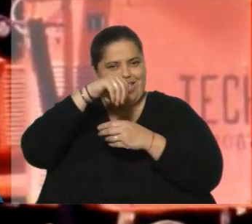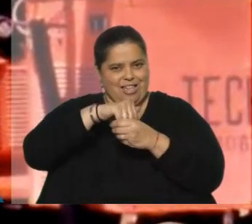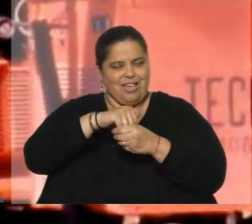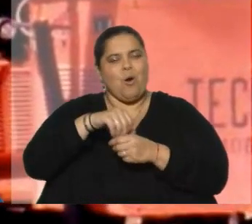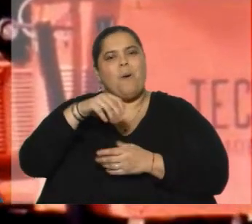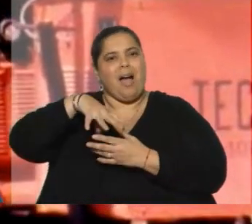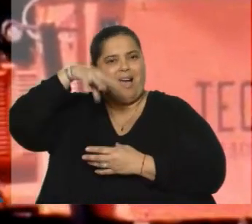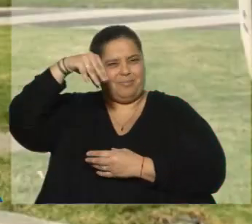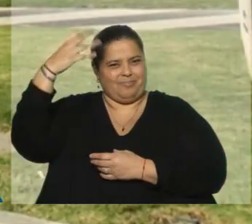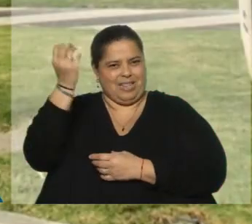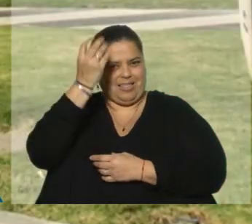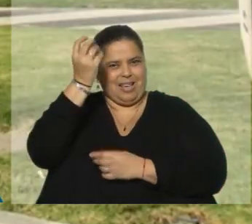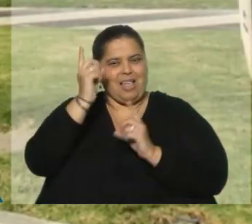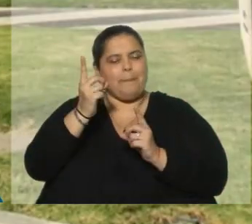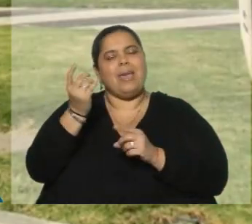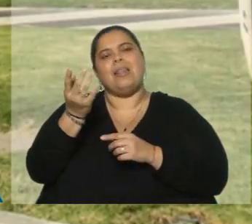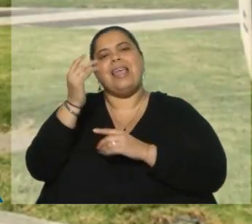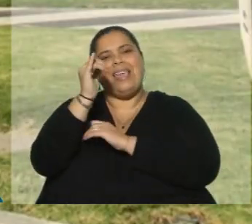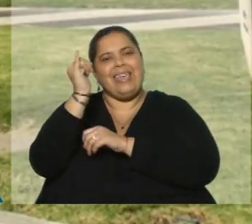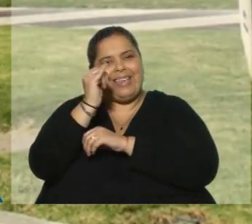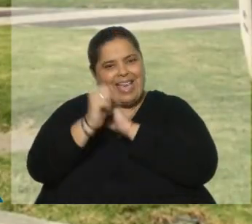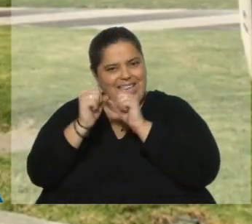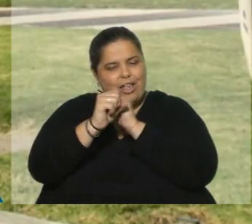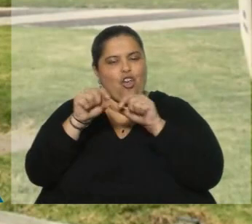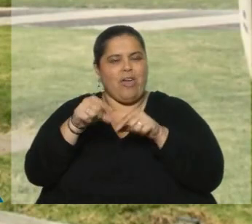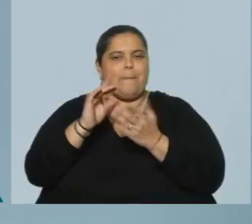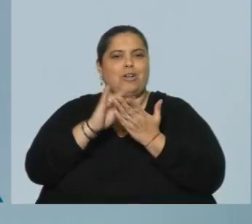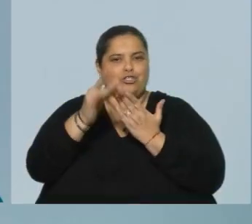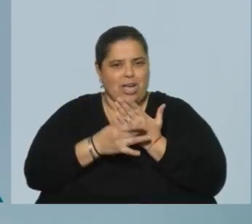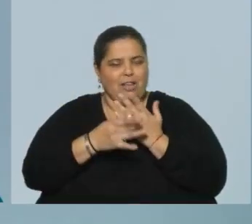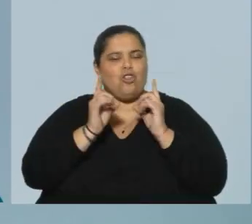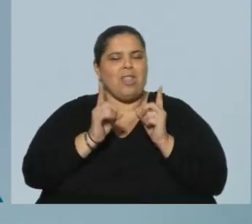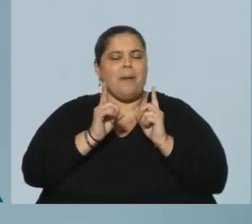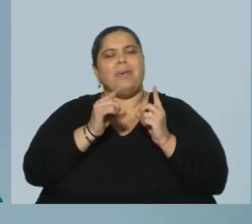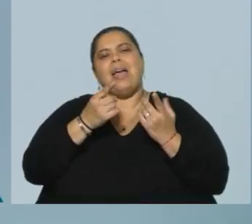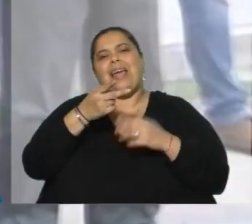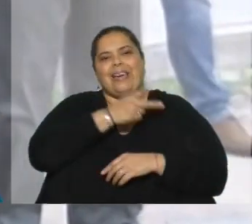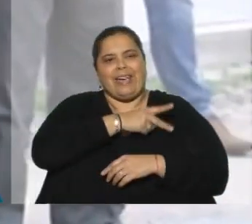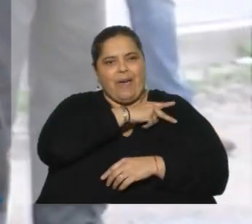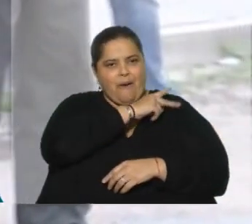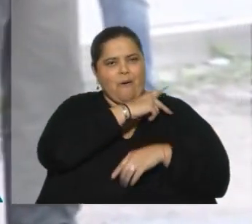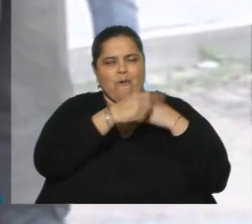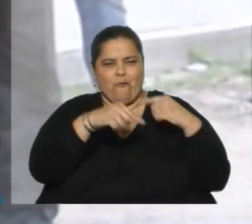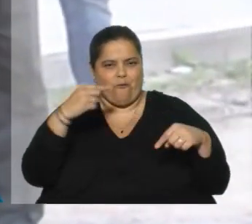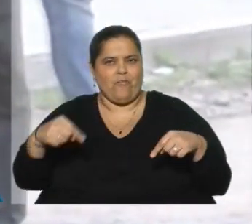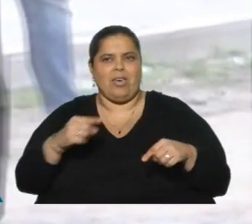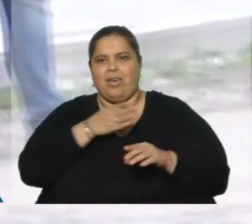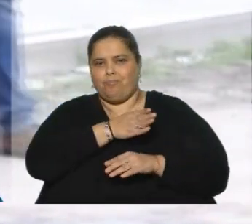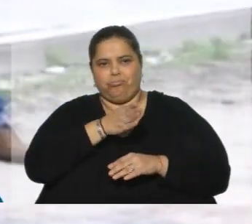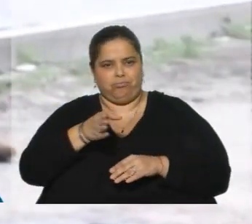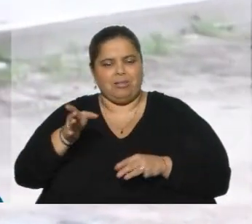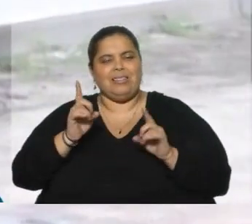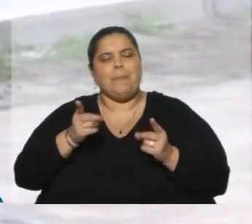Fue ingeniero de proyectos, jefe de programación y jefe de programación y planificación de mantenimiento, asesor de la gerencia general